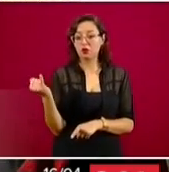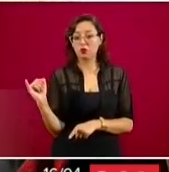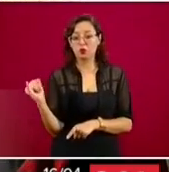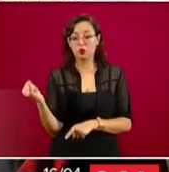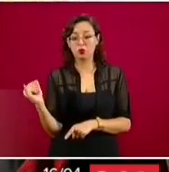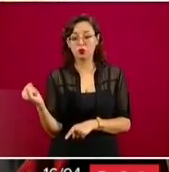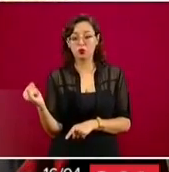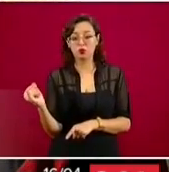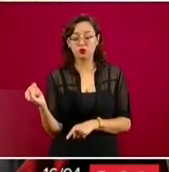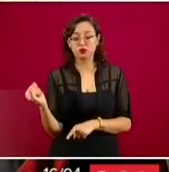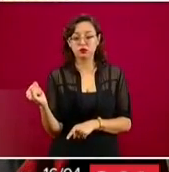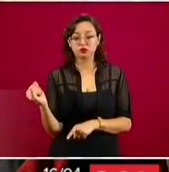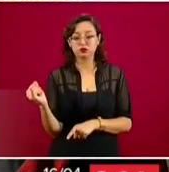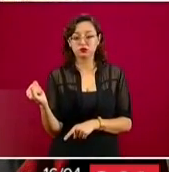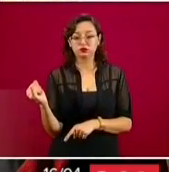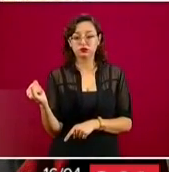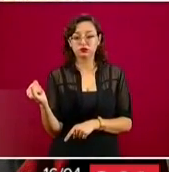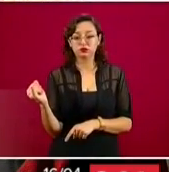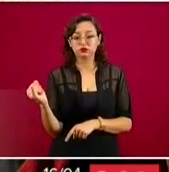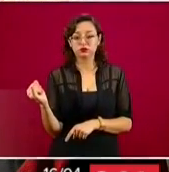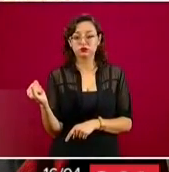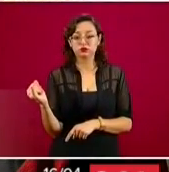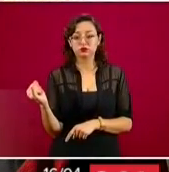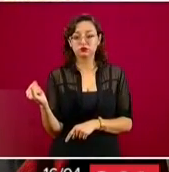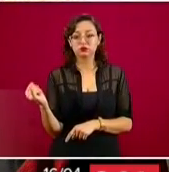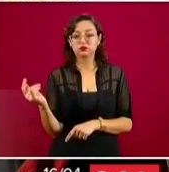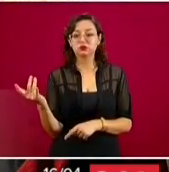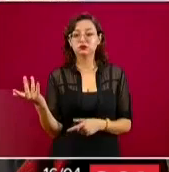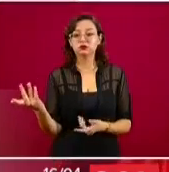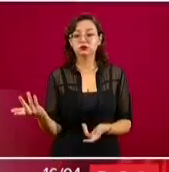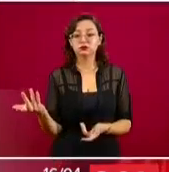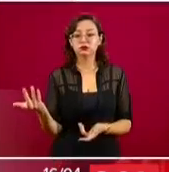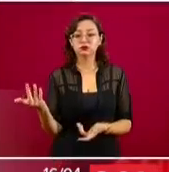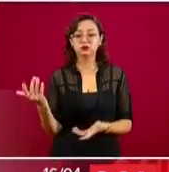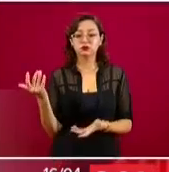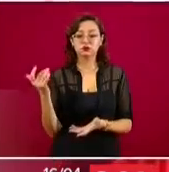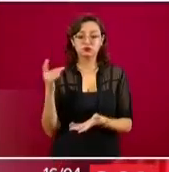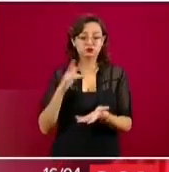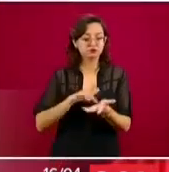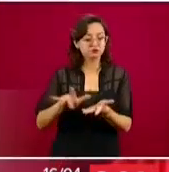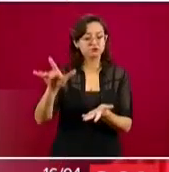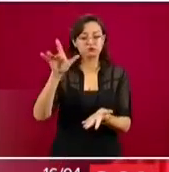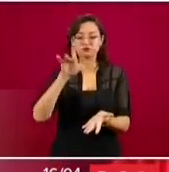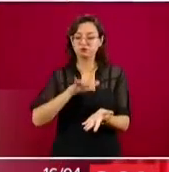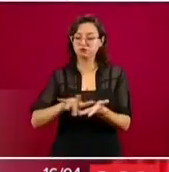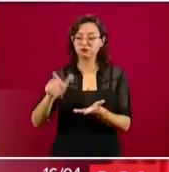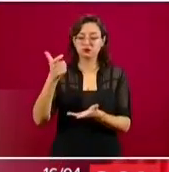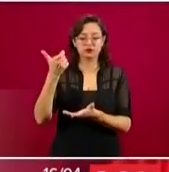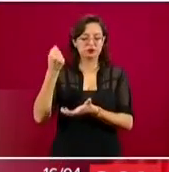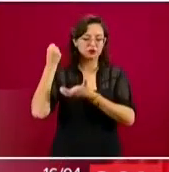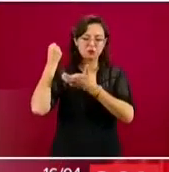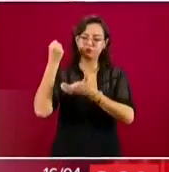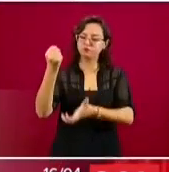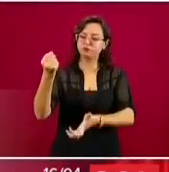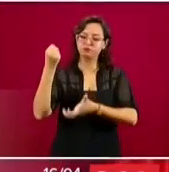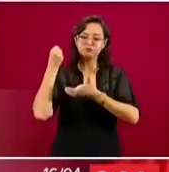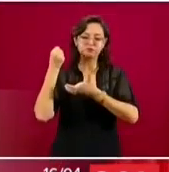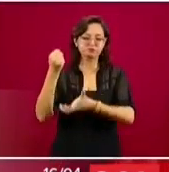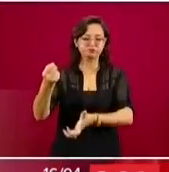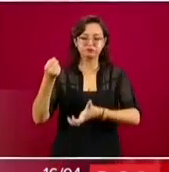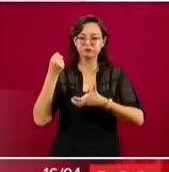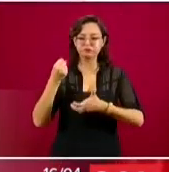vamos a destinar la mayor cantidad de dinero